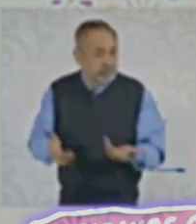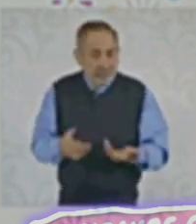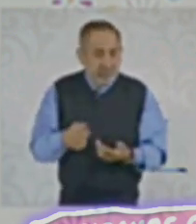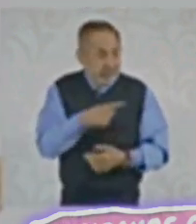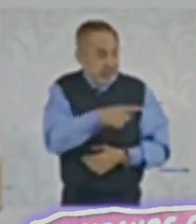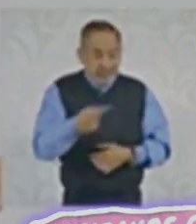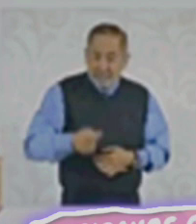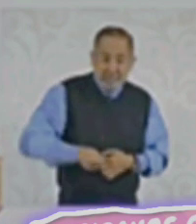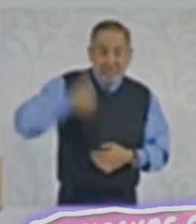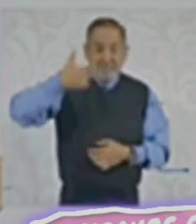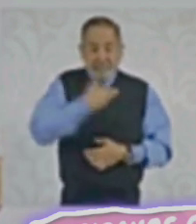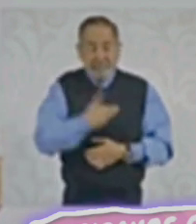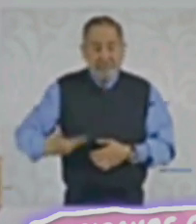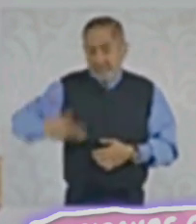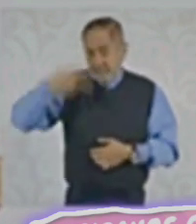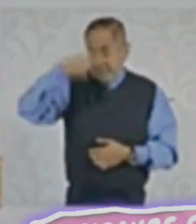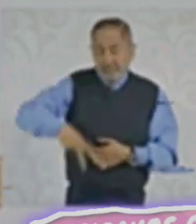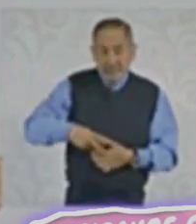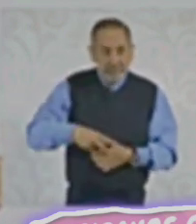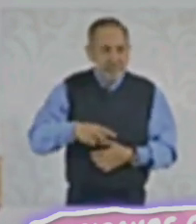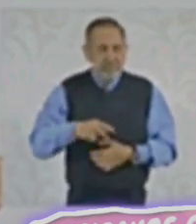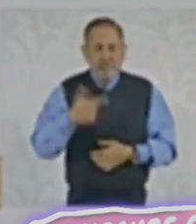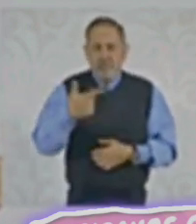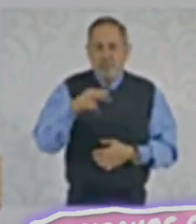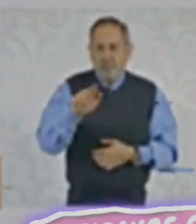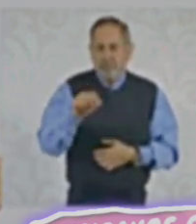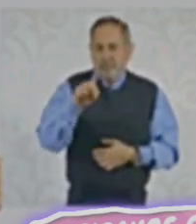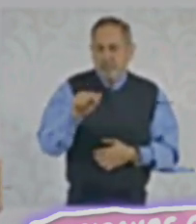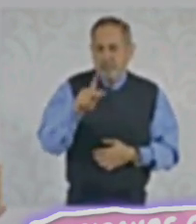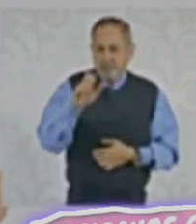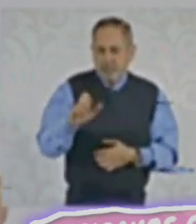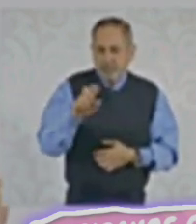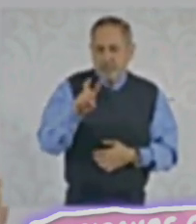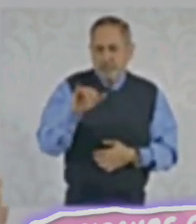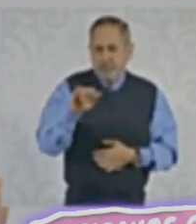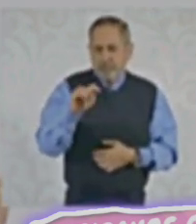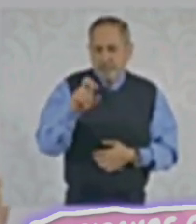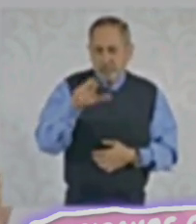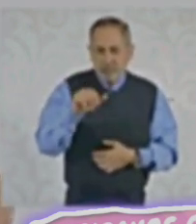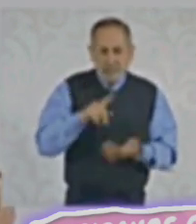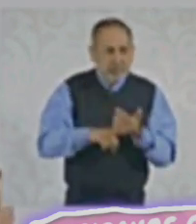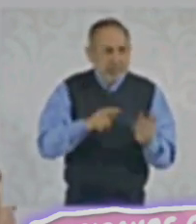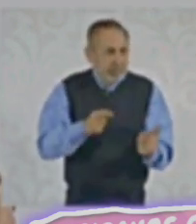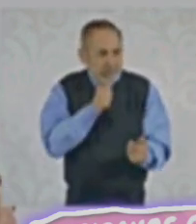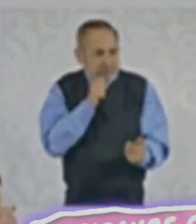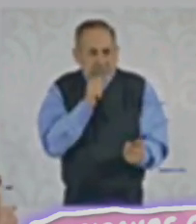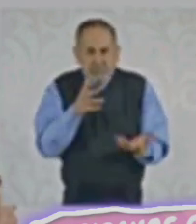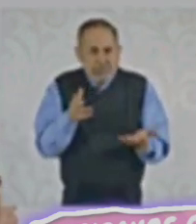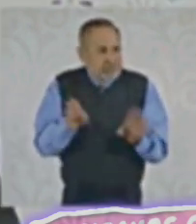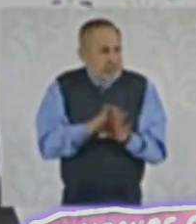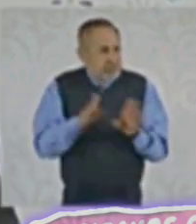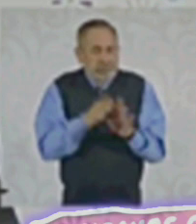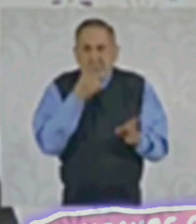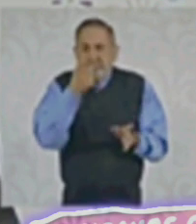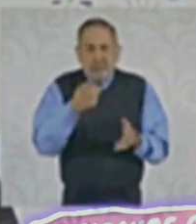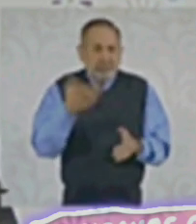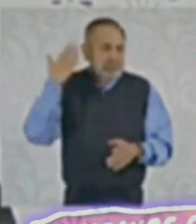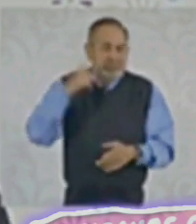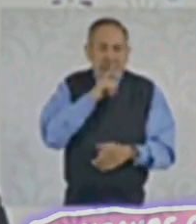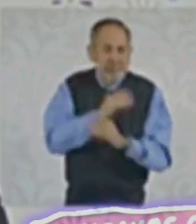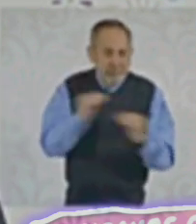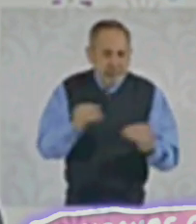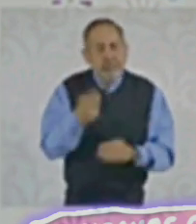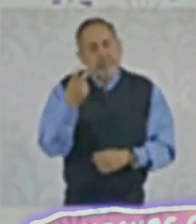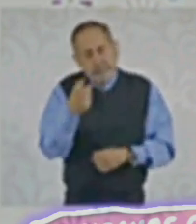del primer presidente de México, Guadalupe Victoria. Entonces este fue el objetivo de esta conmemoración, esta